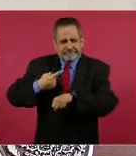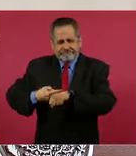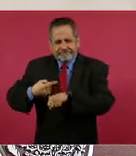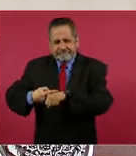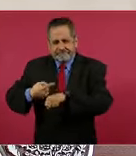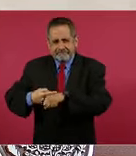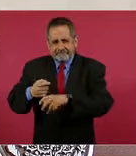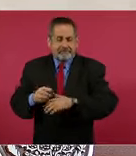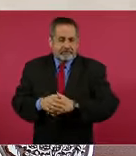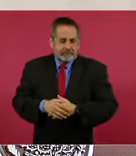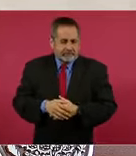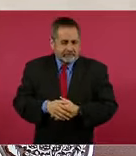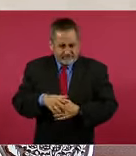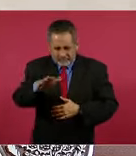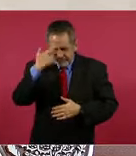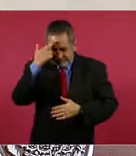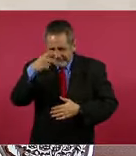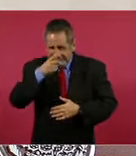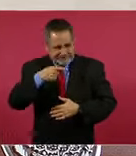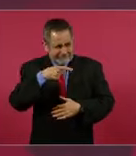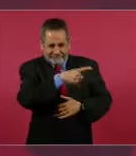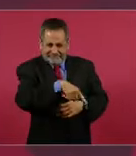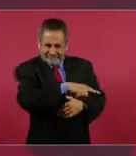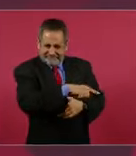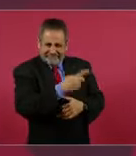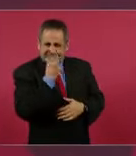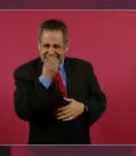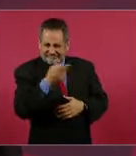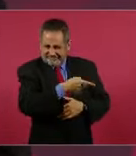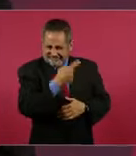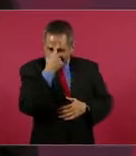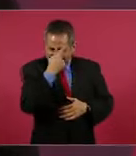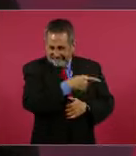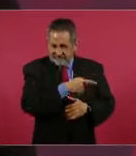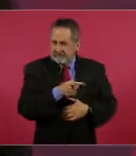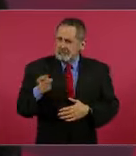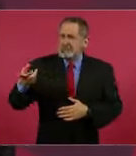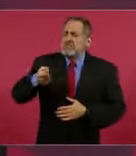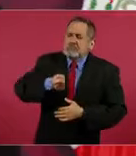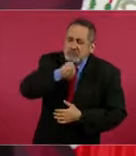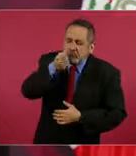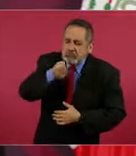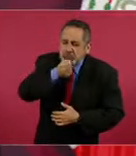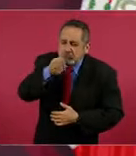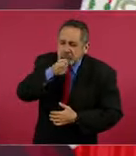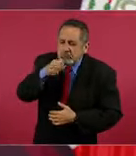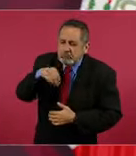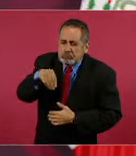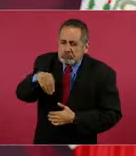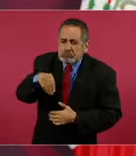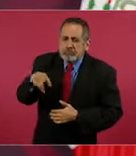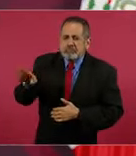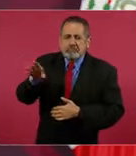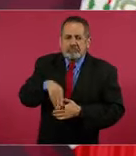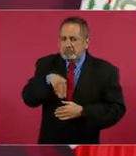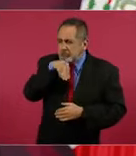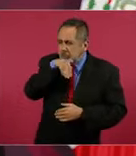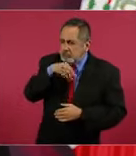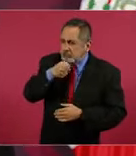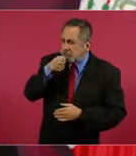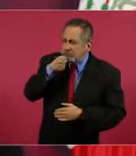no ven lo que dicen mis adversarios, pues, que estoy viejito, que estoy